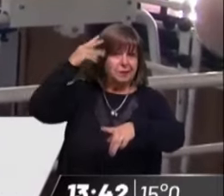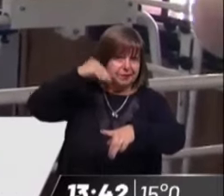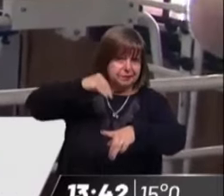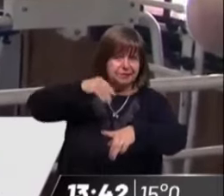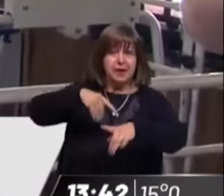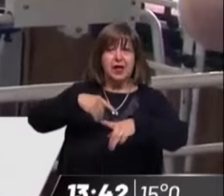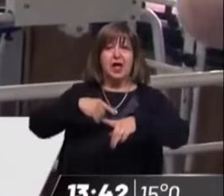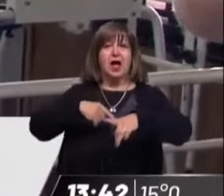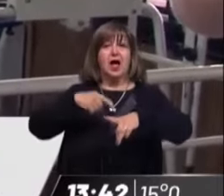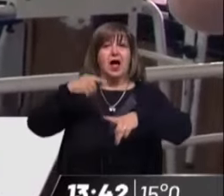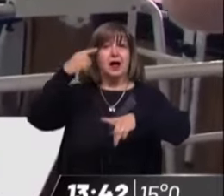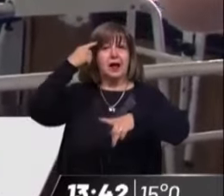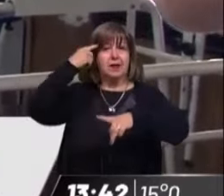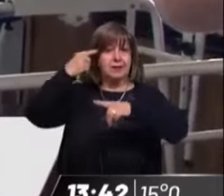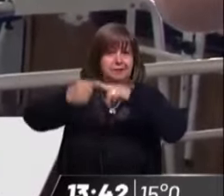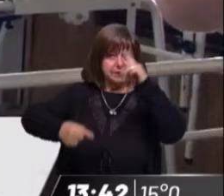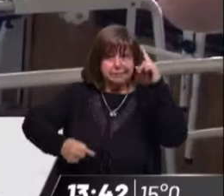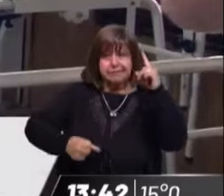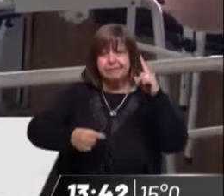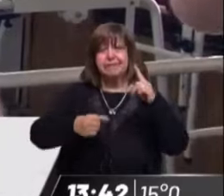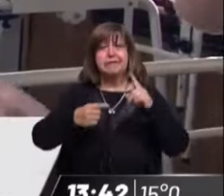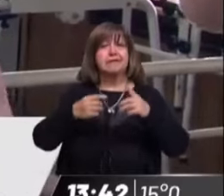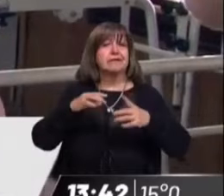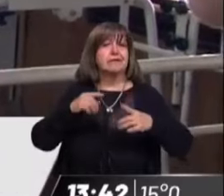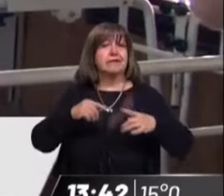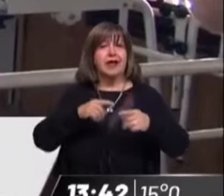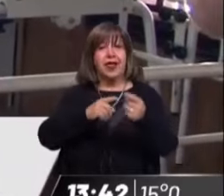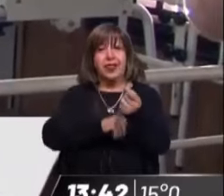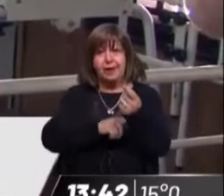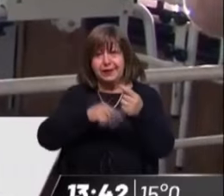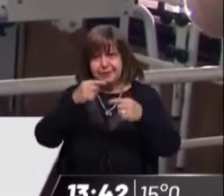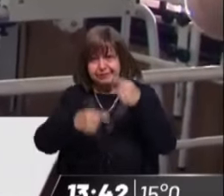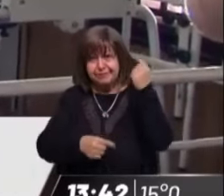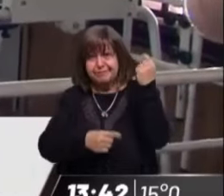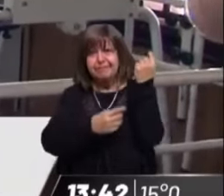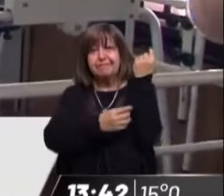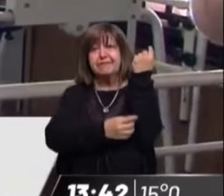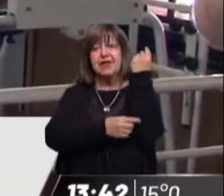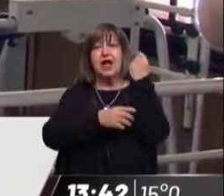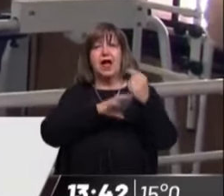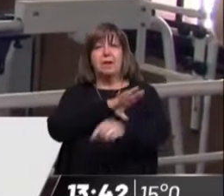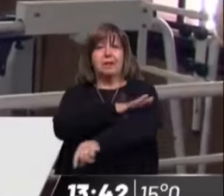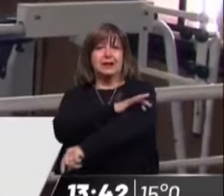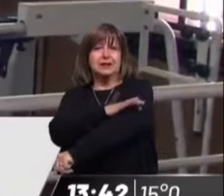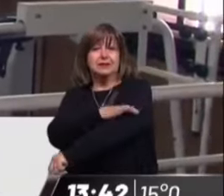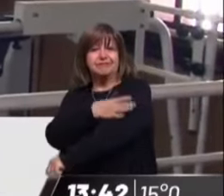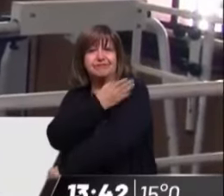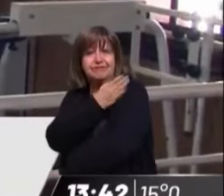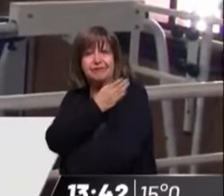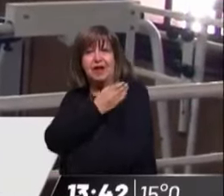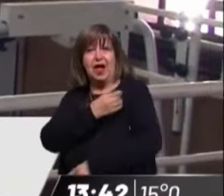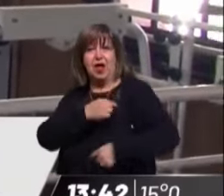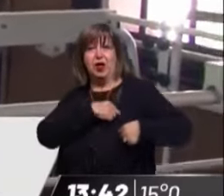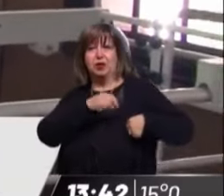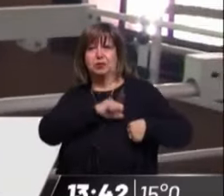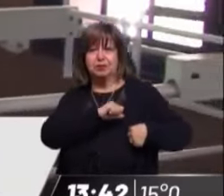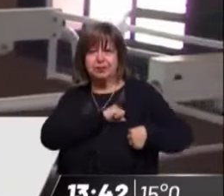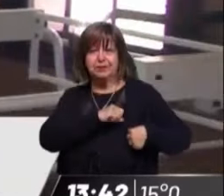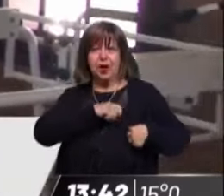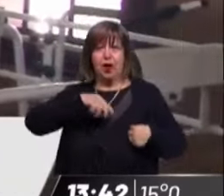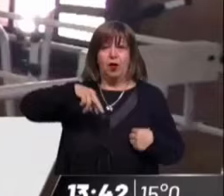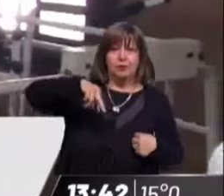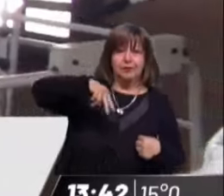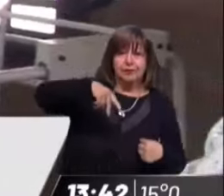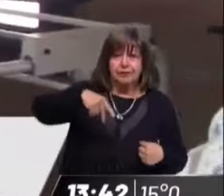cerebrovascular, un infarto de miocardio, diferentes complicaciones, diabetes descompensada o hipertensiones, o un trastorno de la marcha por el hecho